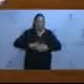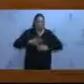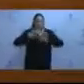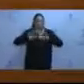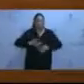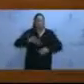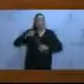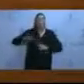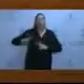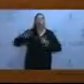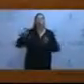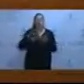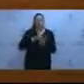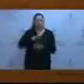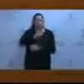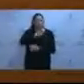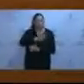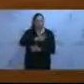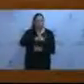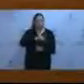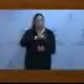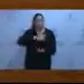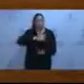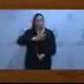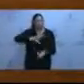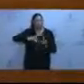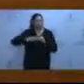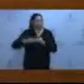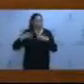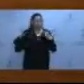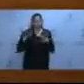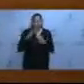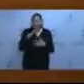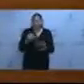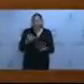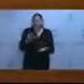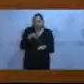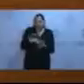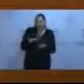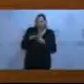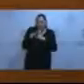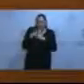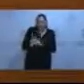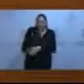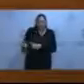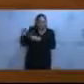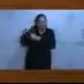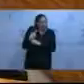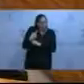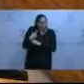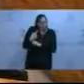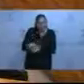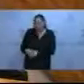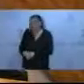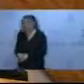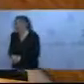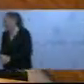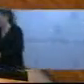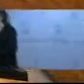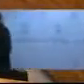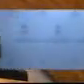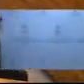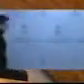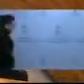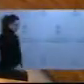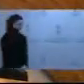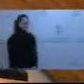2004, la que nos llevó a, en estos momentos, estar en esta situación ineludible e inaplazable. Gracias, señora consejera.